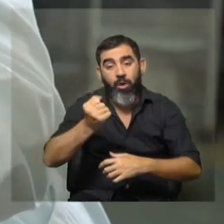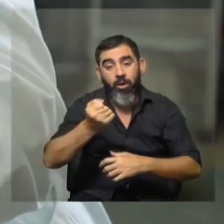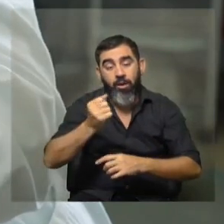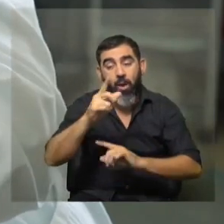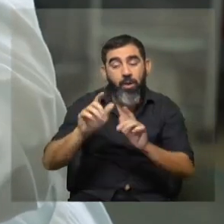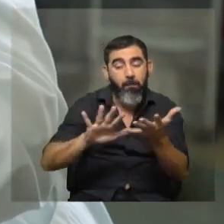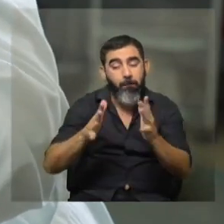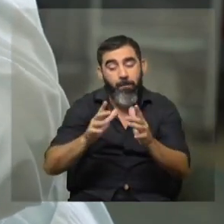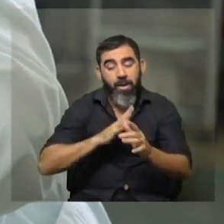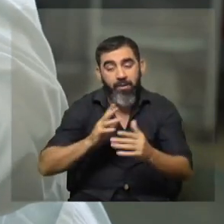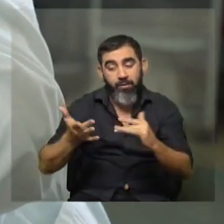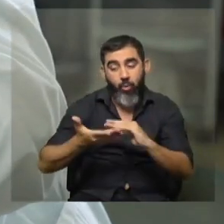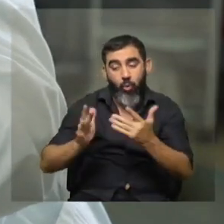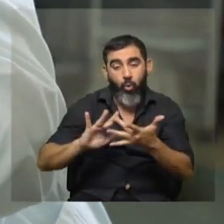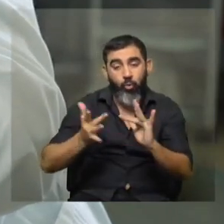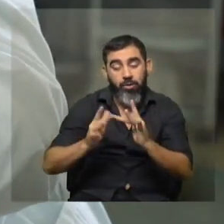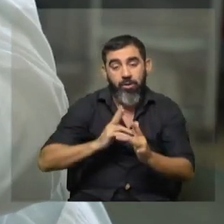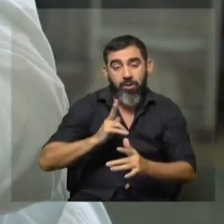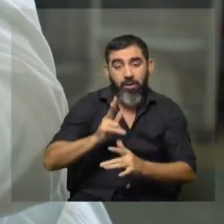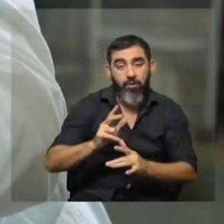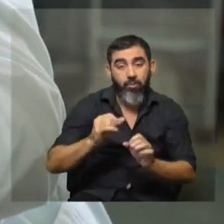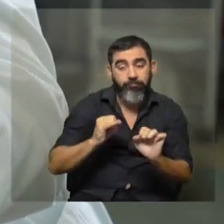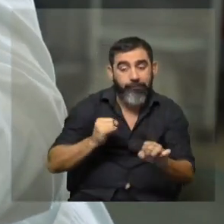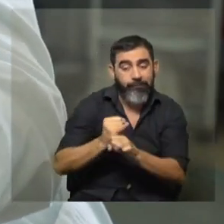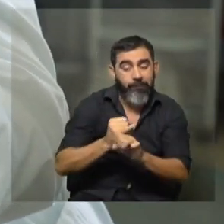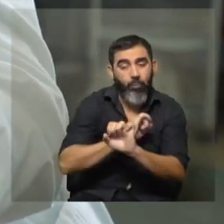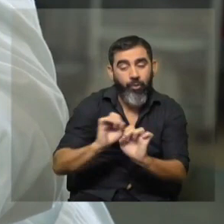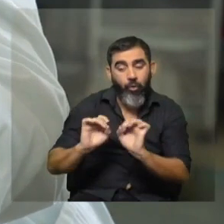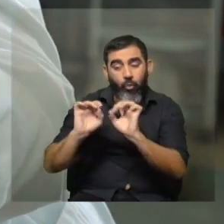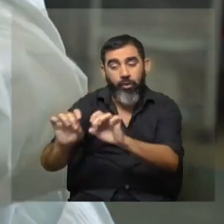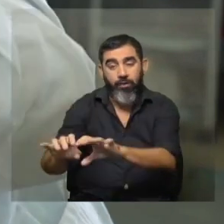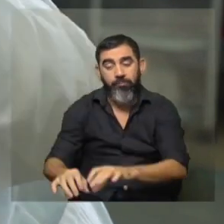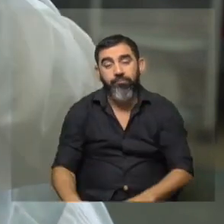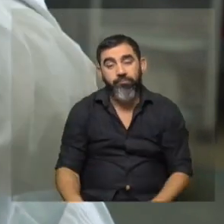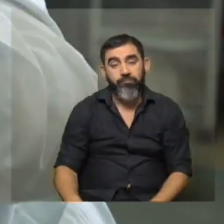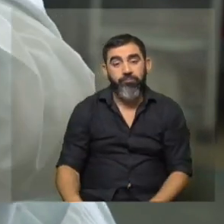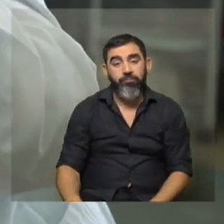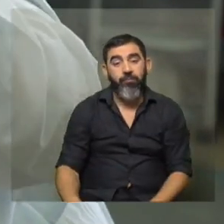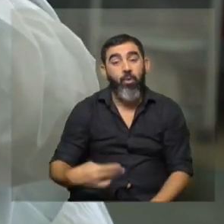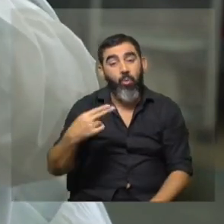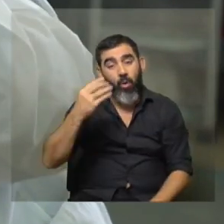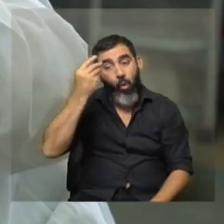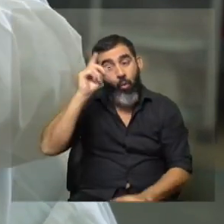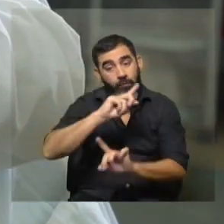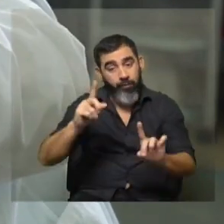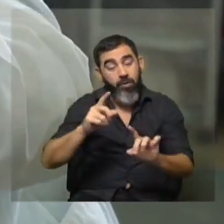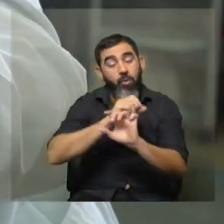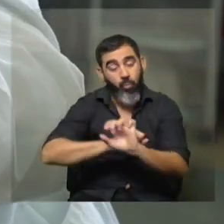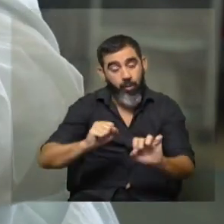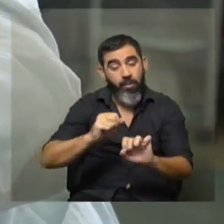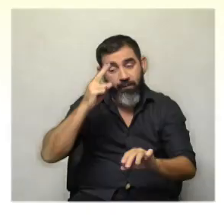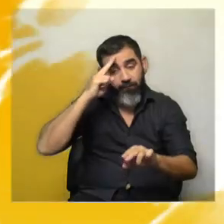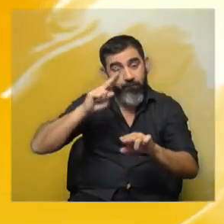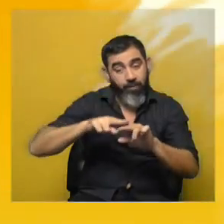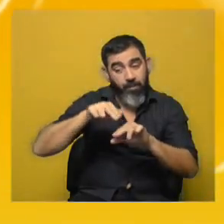cercanía con los humanos y que pueden eventualmente en un accidente transmitir el parásito. Entonces nunca hay que dejar de lado ni dejar de pensar en la posibilidad de que sea enfermedad